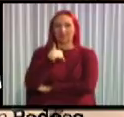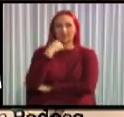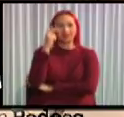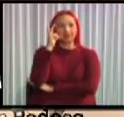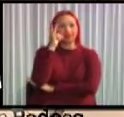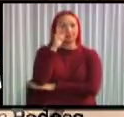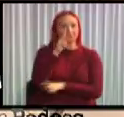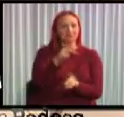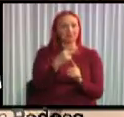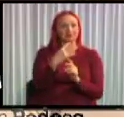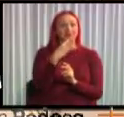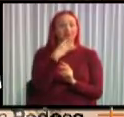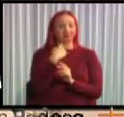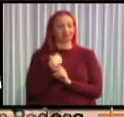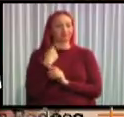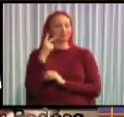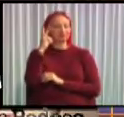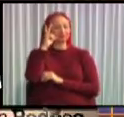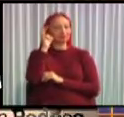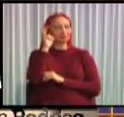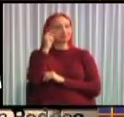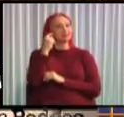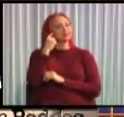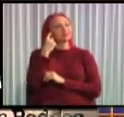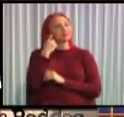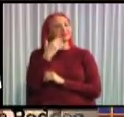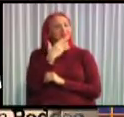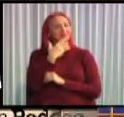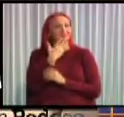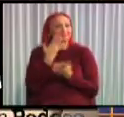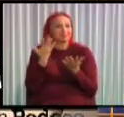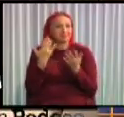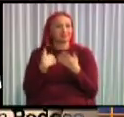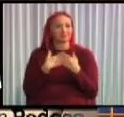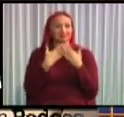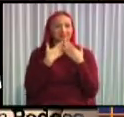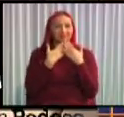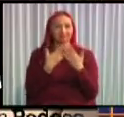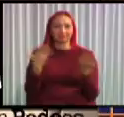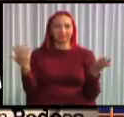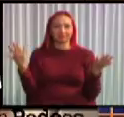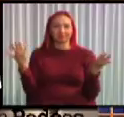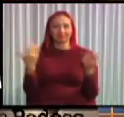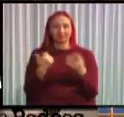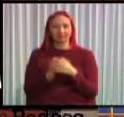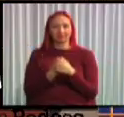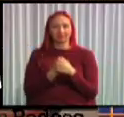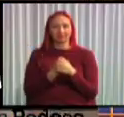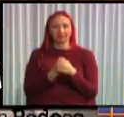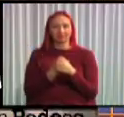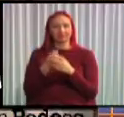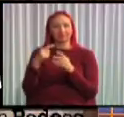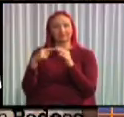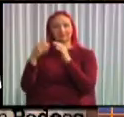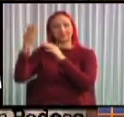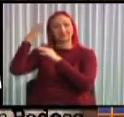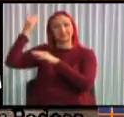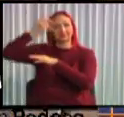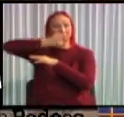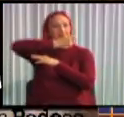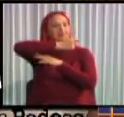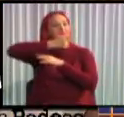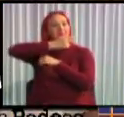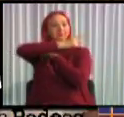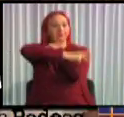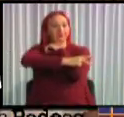personas hablar de uno. Y uno le da gracias, yo le doy gracias a los expresidentes de